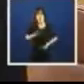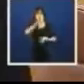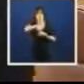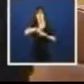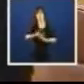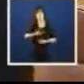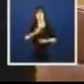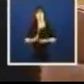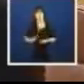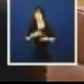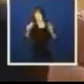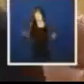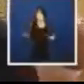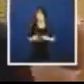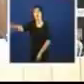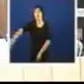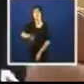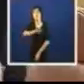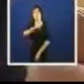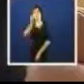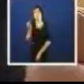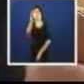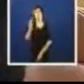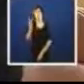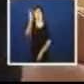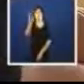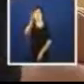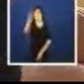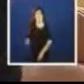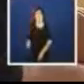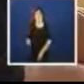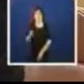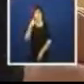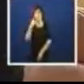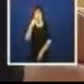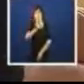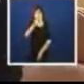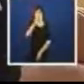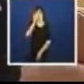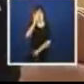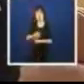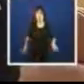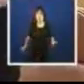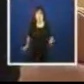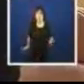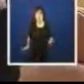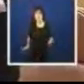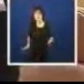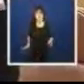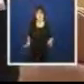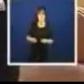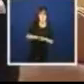de Santiago. Moitas grazas. Mire, señor Feijó, hai unha pequena diferencia, inda que a imputación non